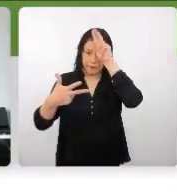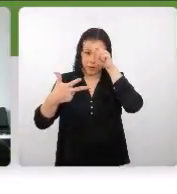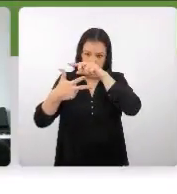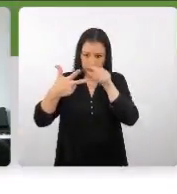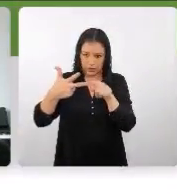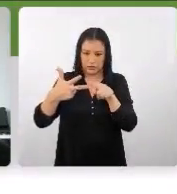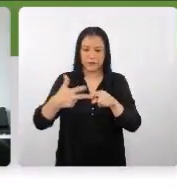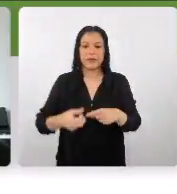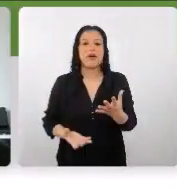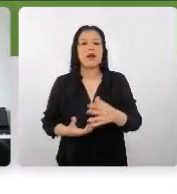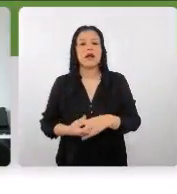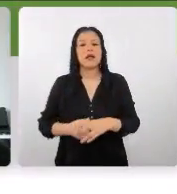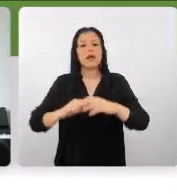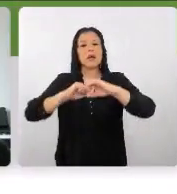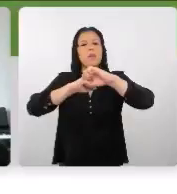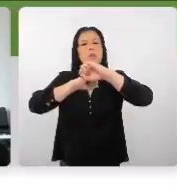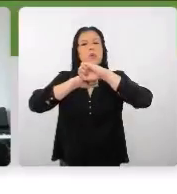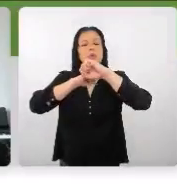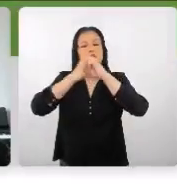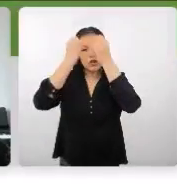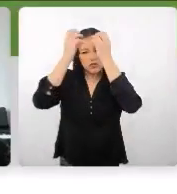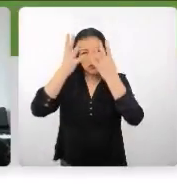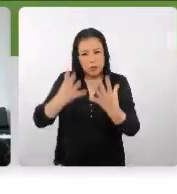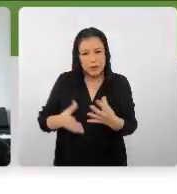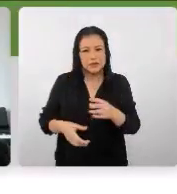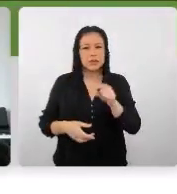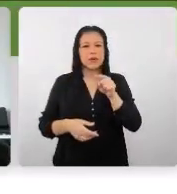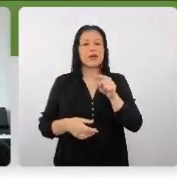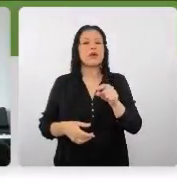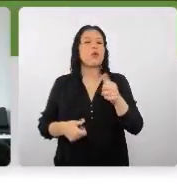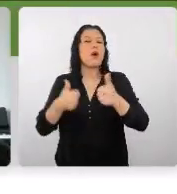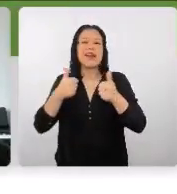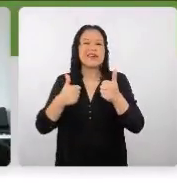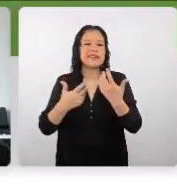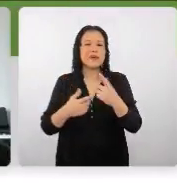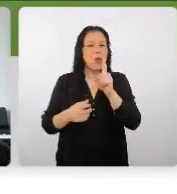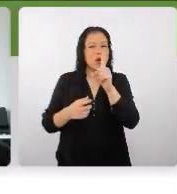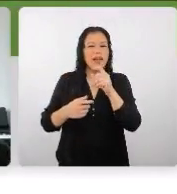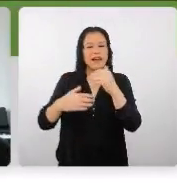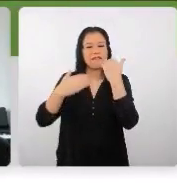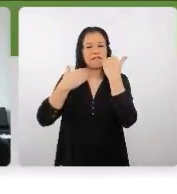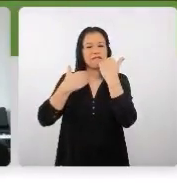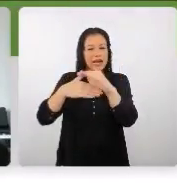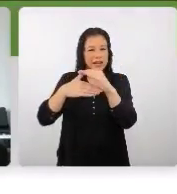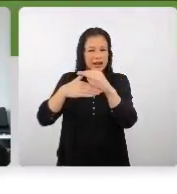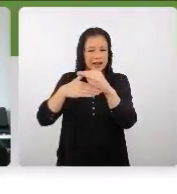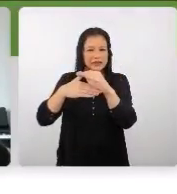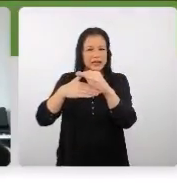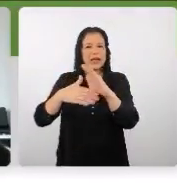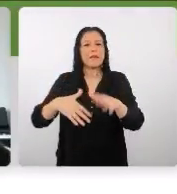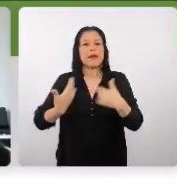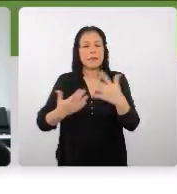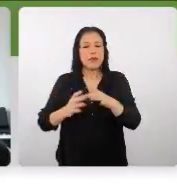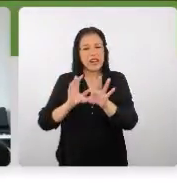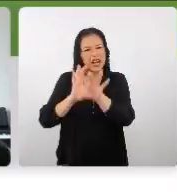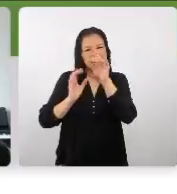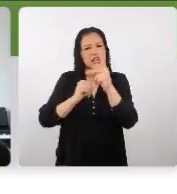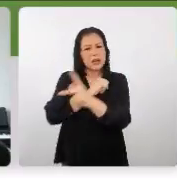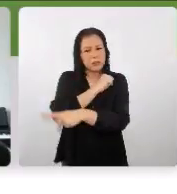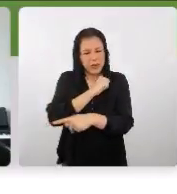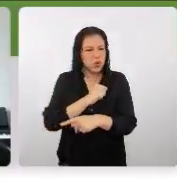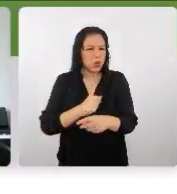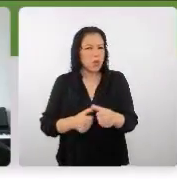Promoción e información, ¿por qué? Vemos que una de las principales barreras para visitar nuestro destino es el fuerte desconocimiento,